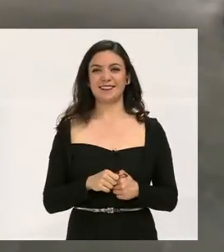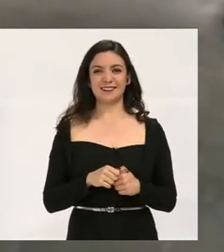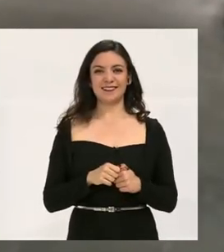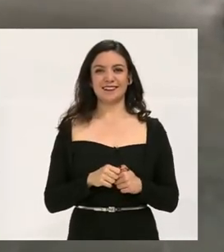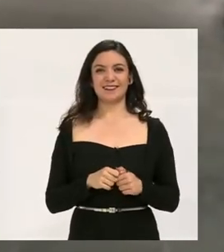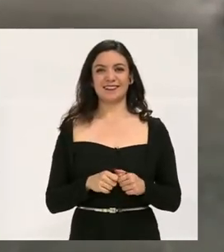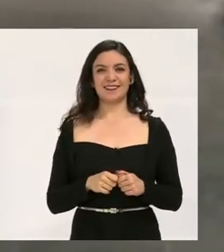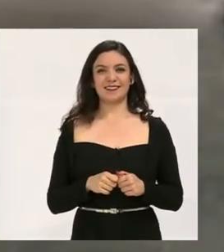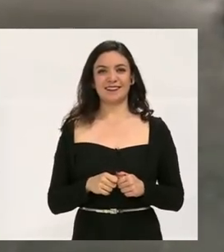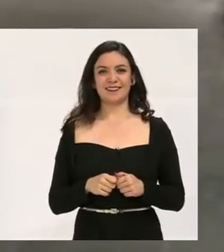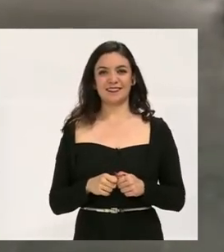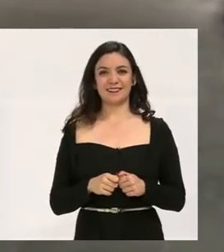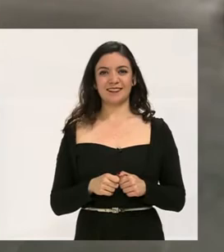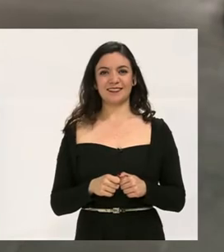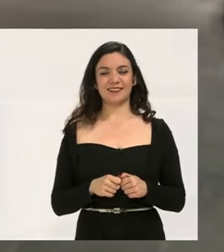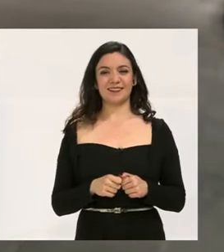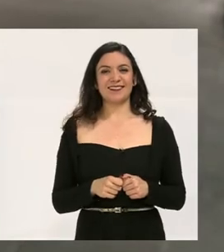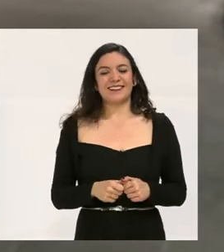es decir